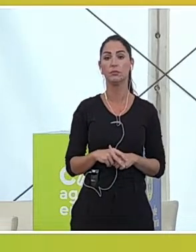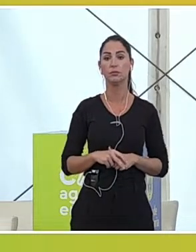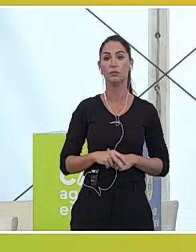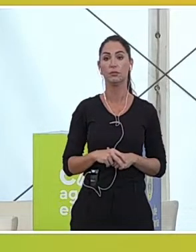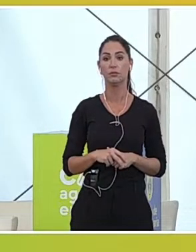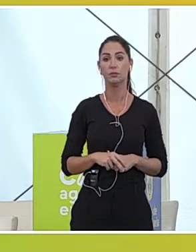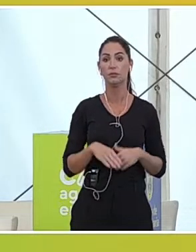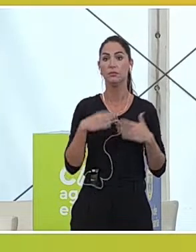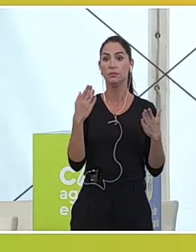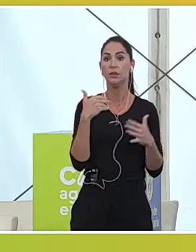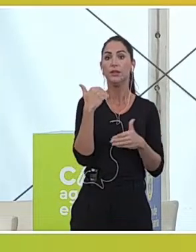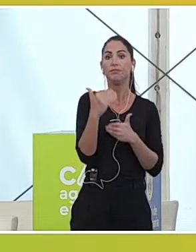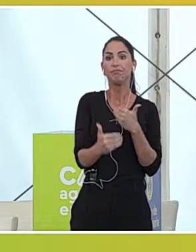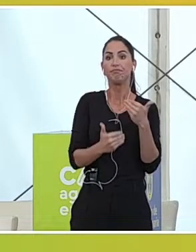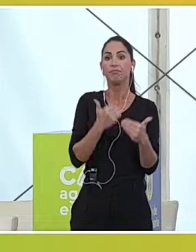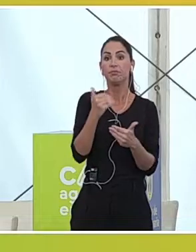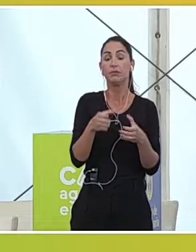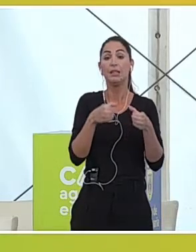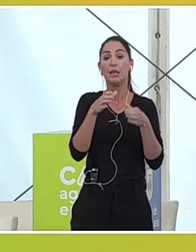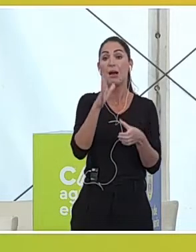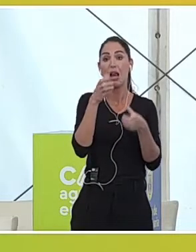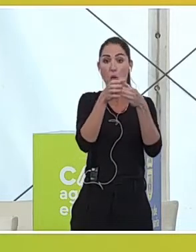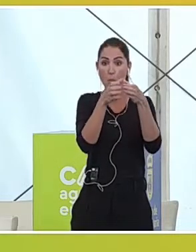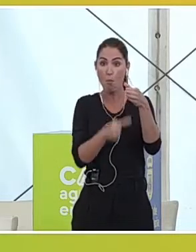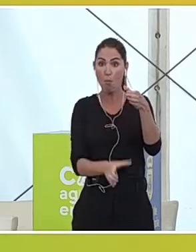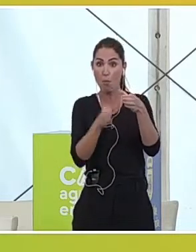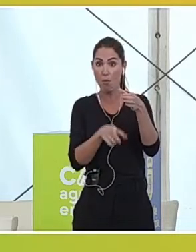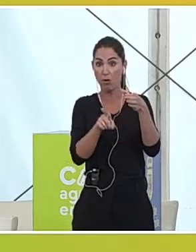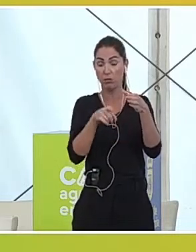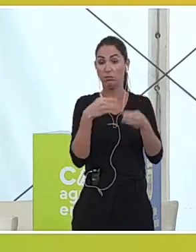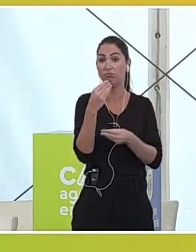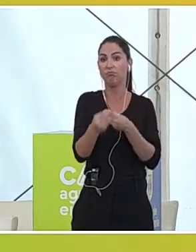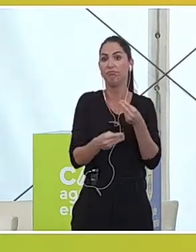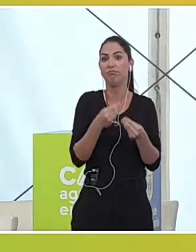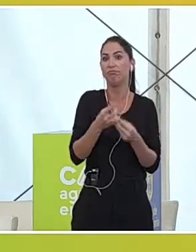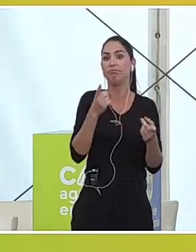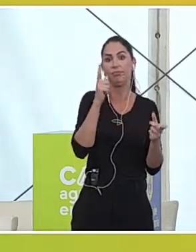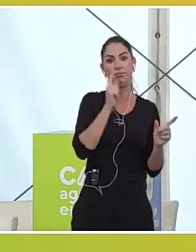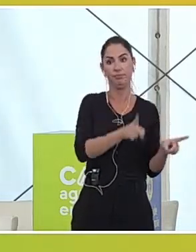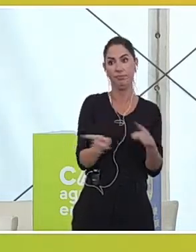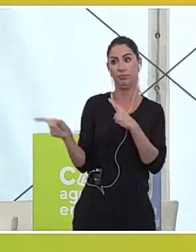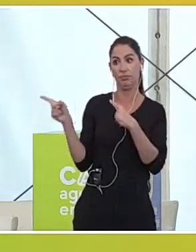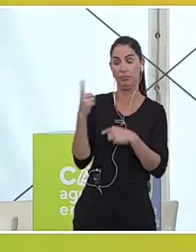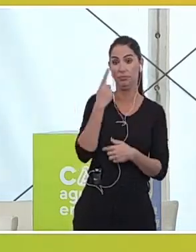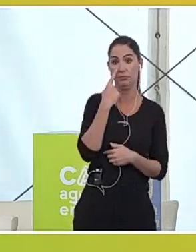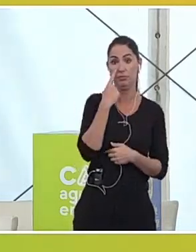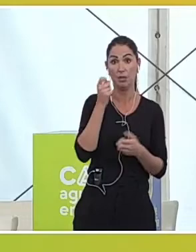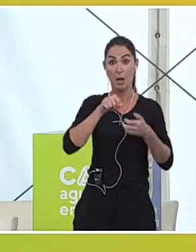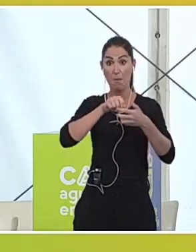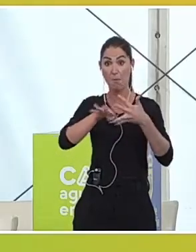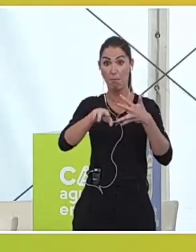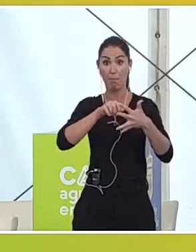y se puso en funcionamiento el pozo, y esto fue lo que pasó. Ahí estamos viendo el permeado